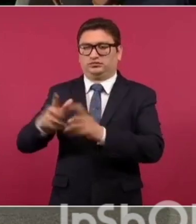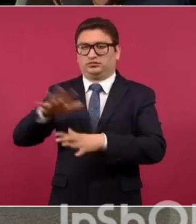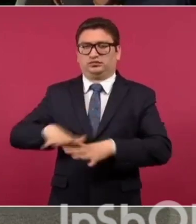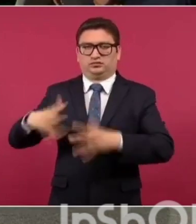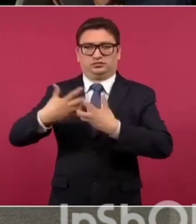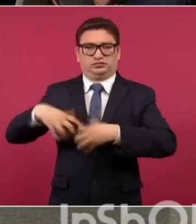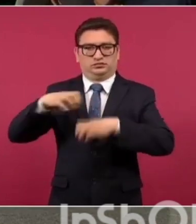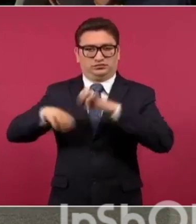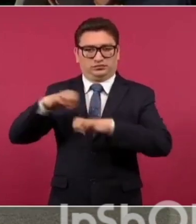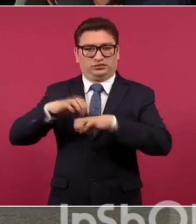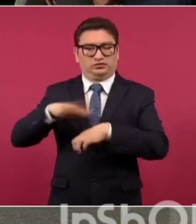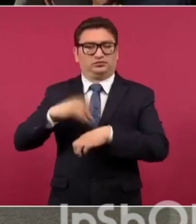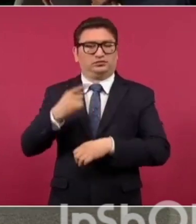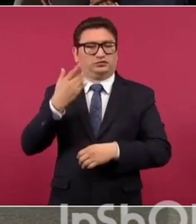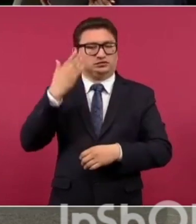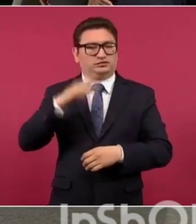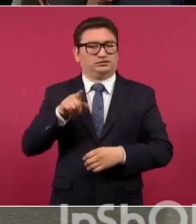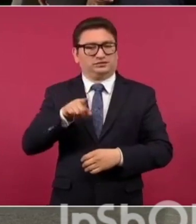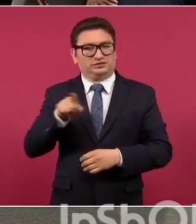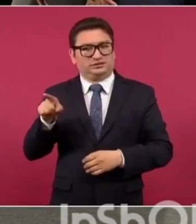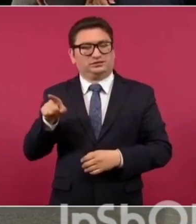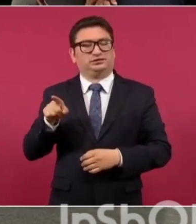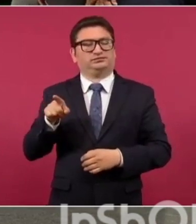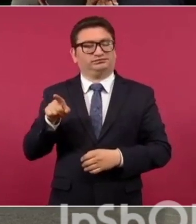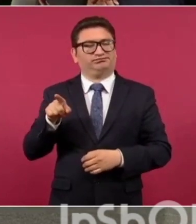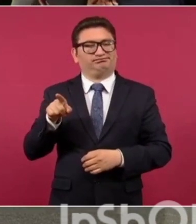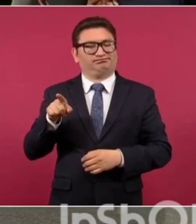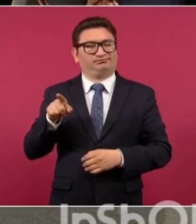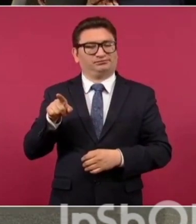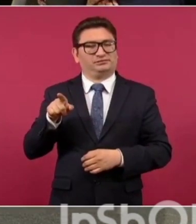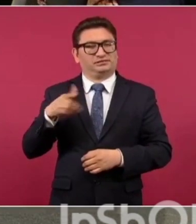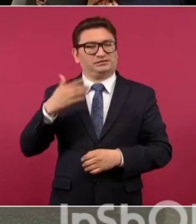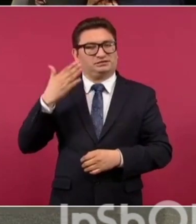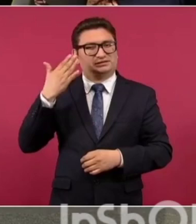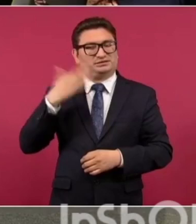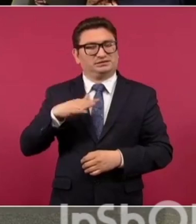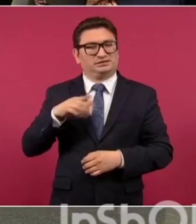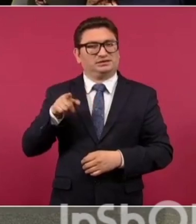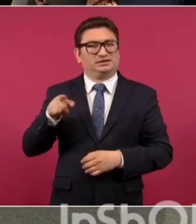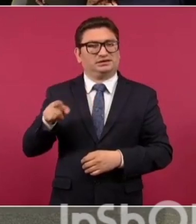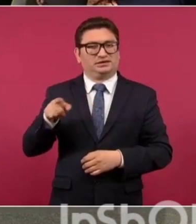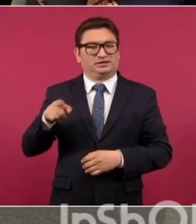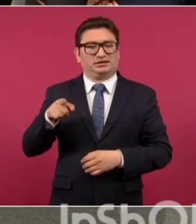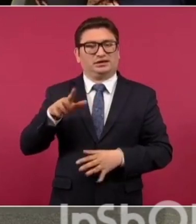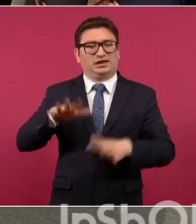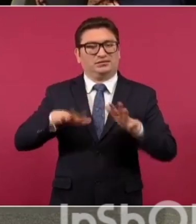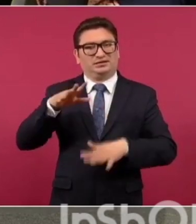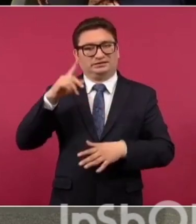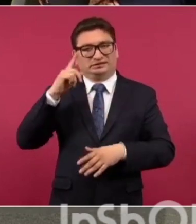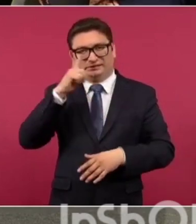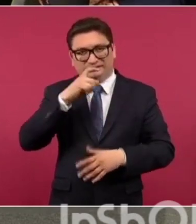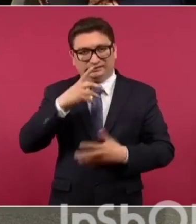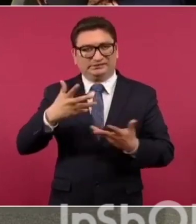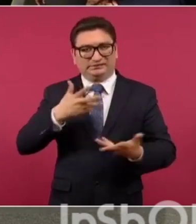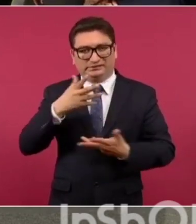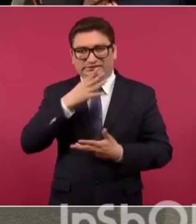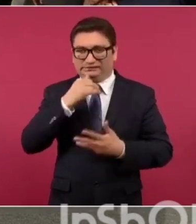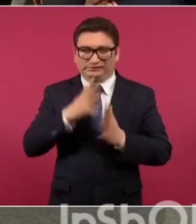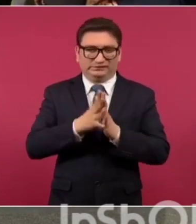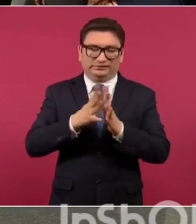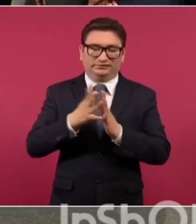porque es donde hay más resistencias a veces.